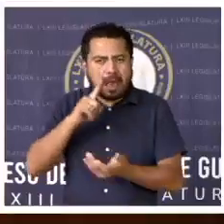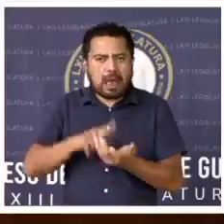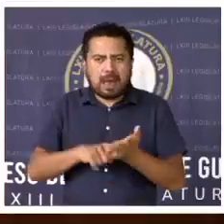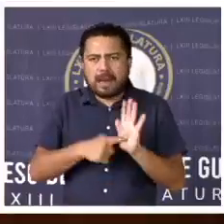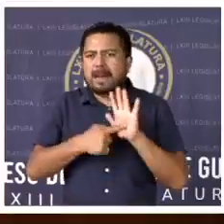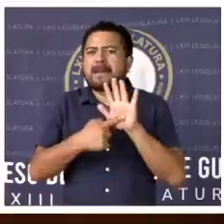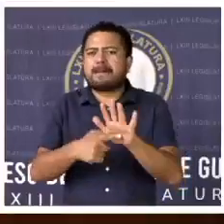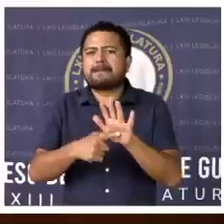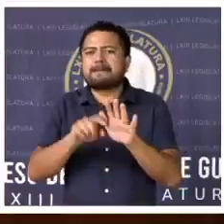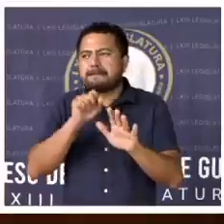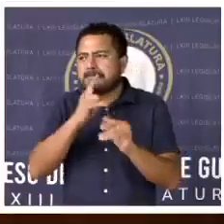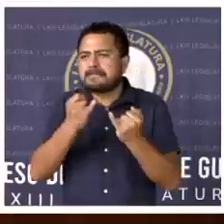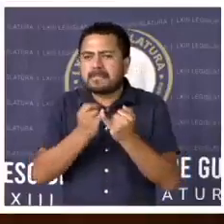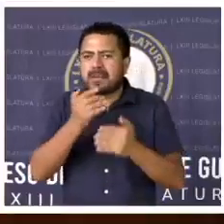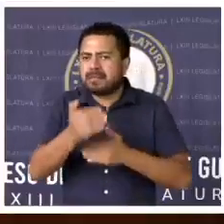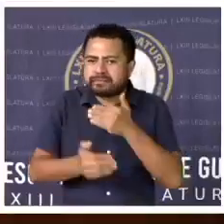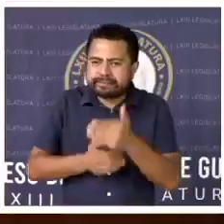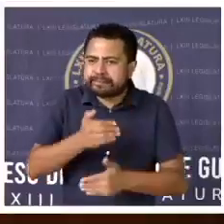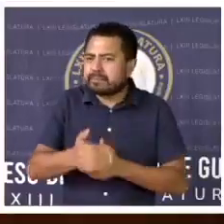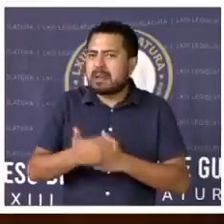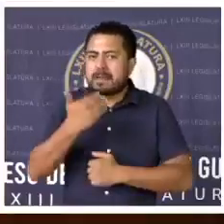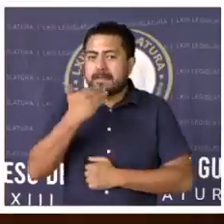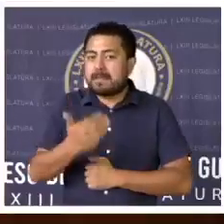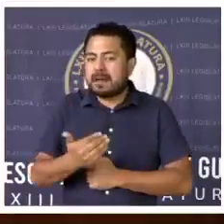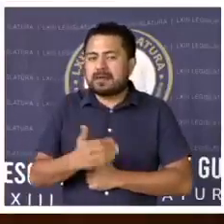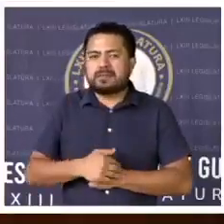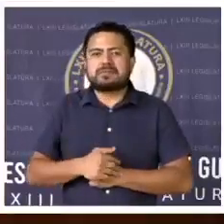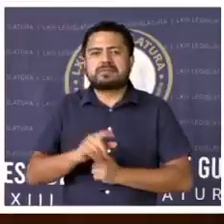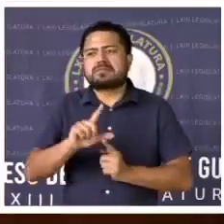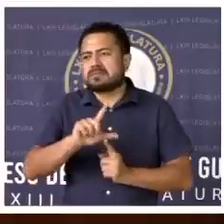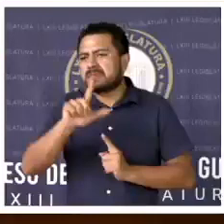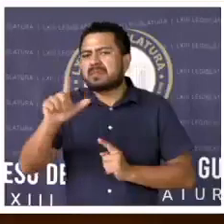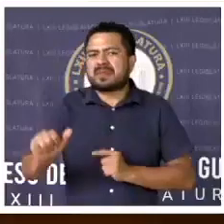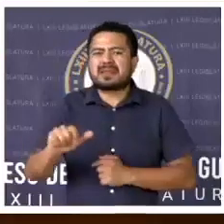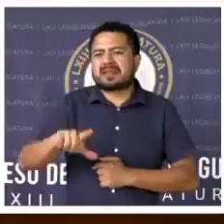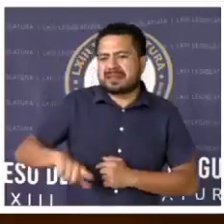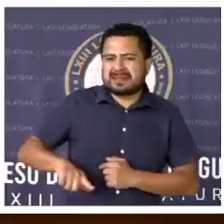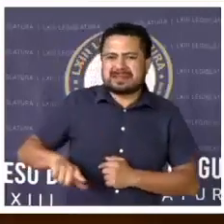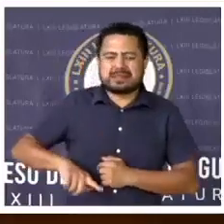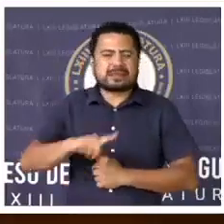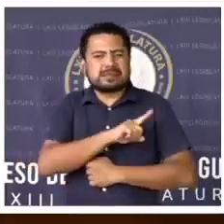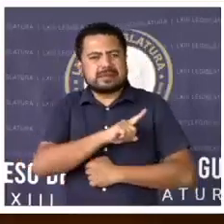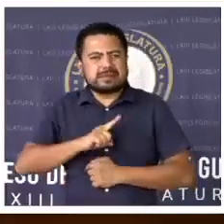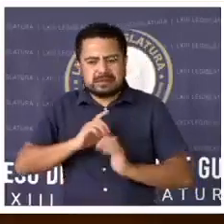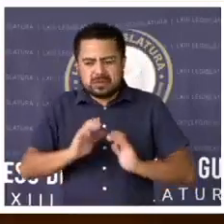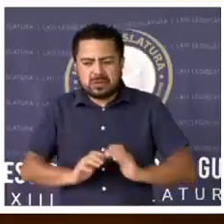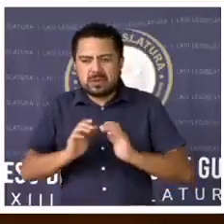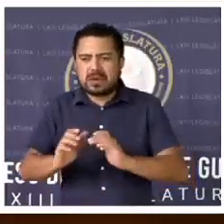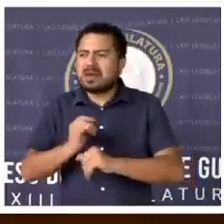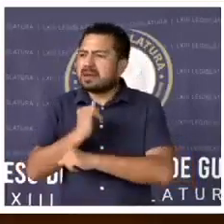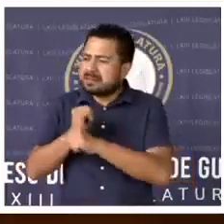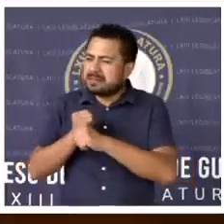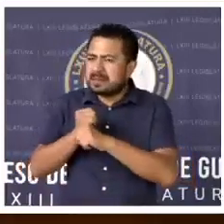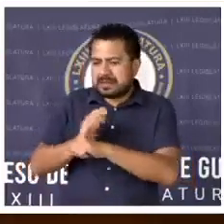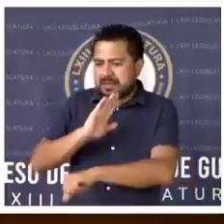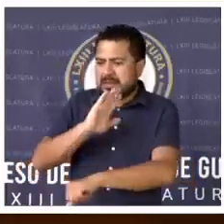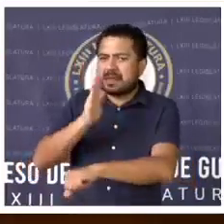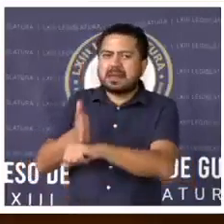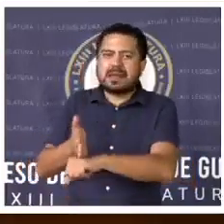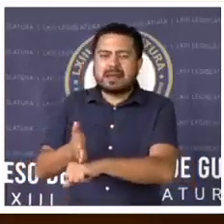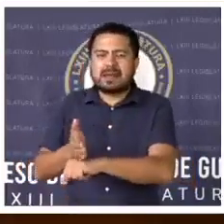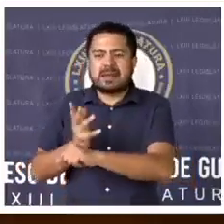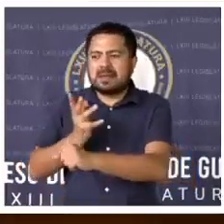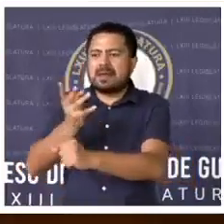y progresividad en consecuencia el estado debe prevenir investigar sancionar y